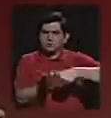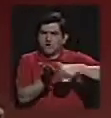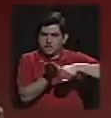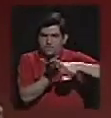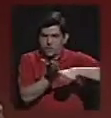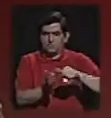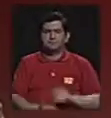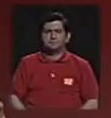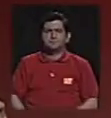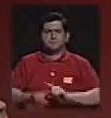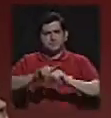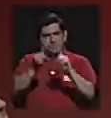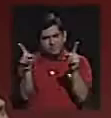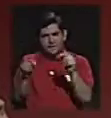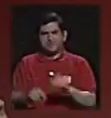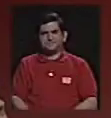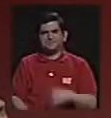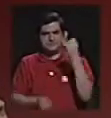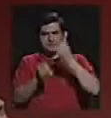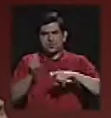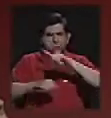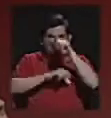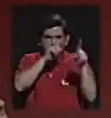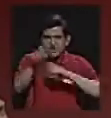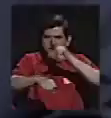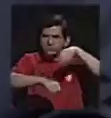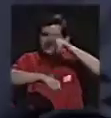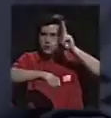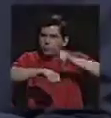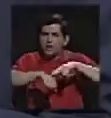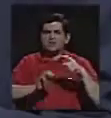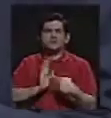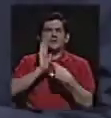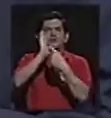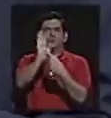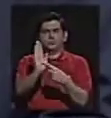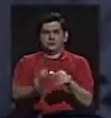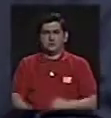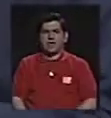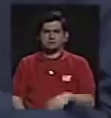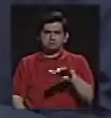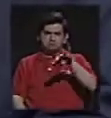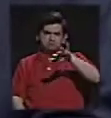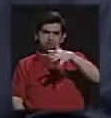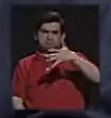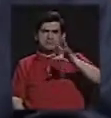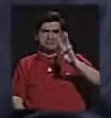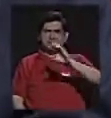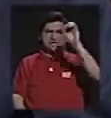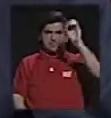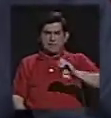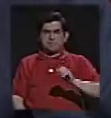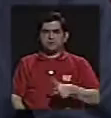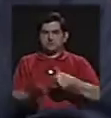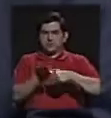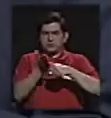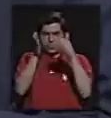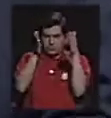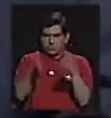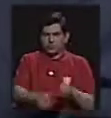votos, ¿verdad? Sin embargo, las últimas encuestas nacionales indican que más o menos el 60% de los